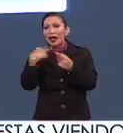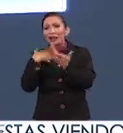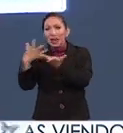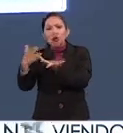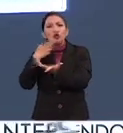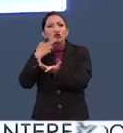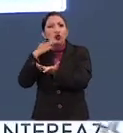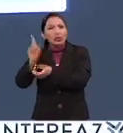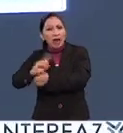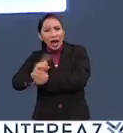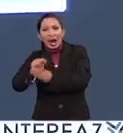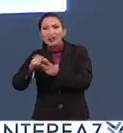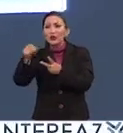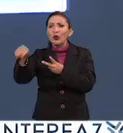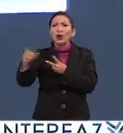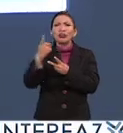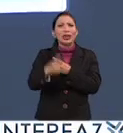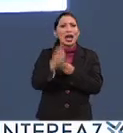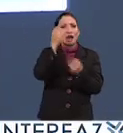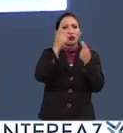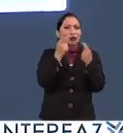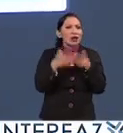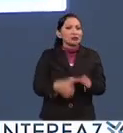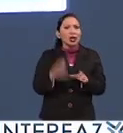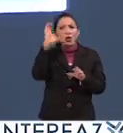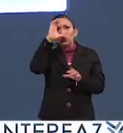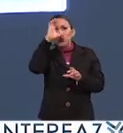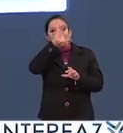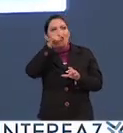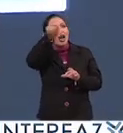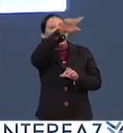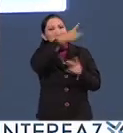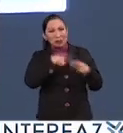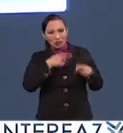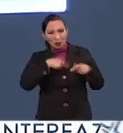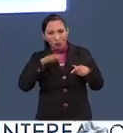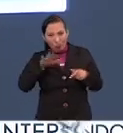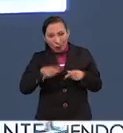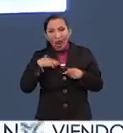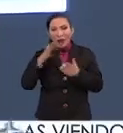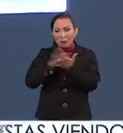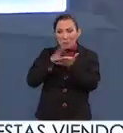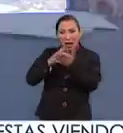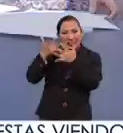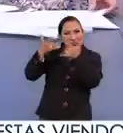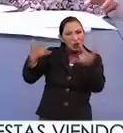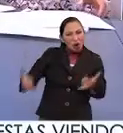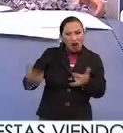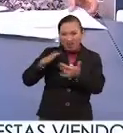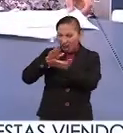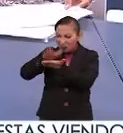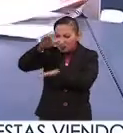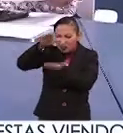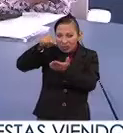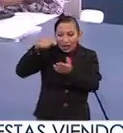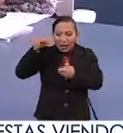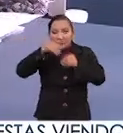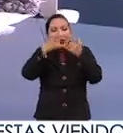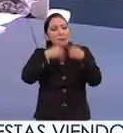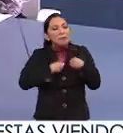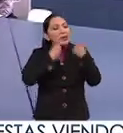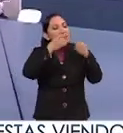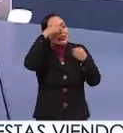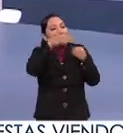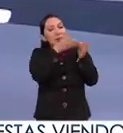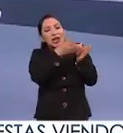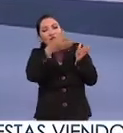uso cotidiano, podríamos decir también algunas cuestiones de cultura popular, documentos históricos, etcétera, que fueran relatando la vida de